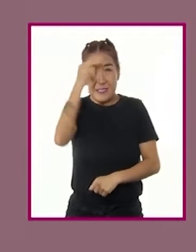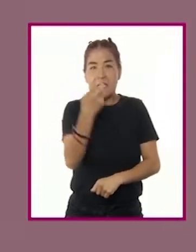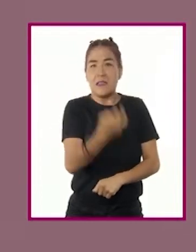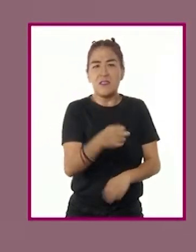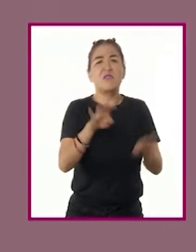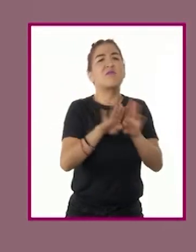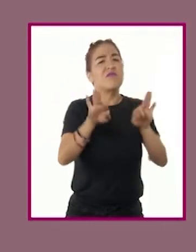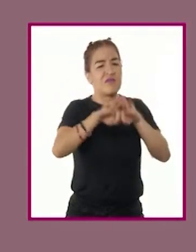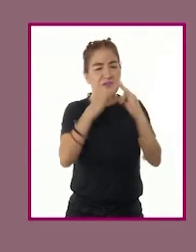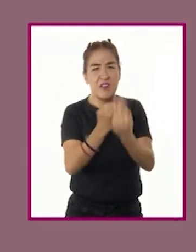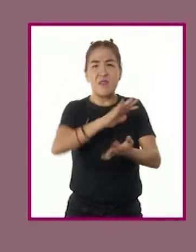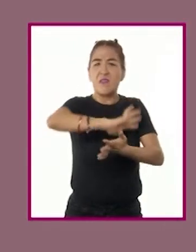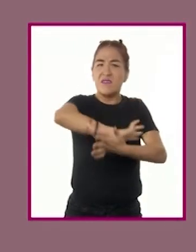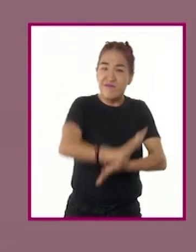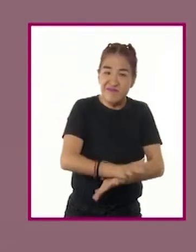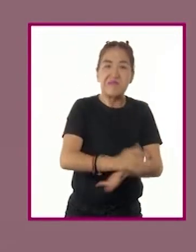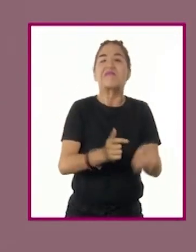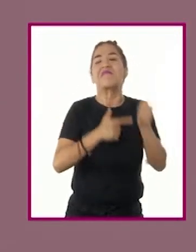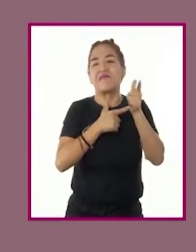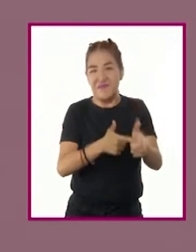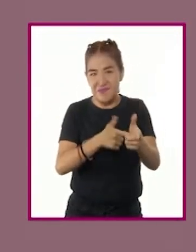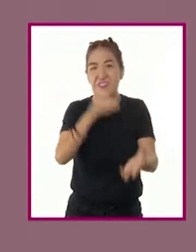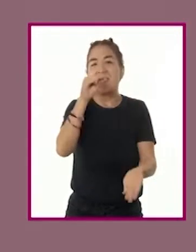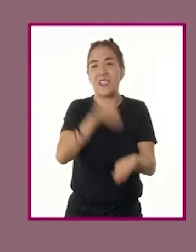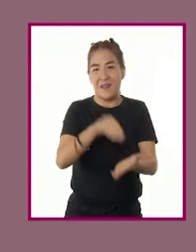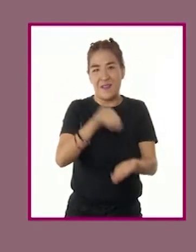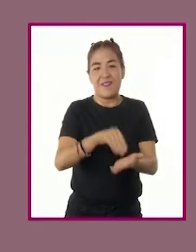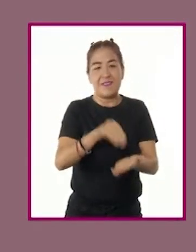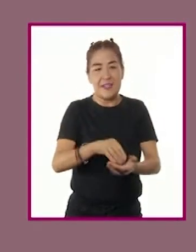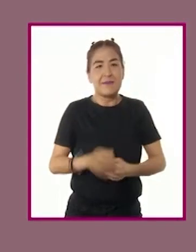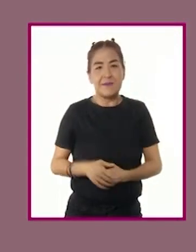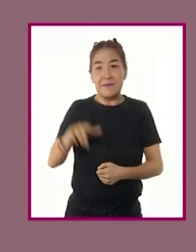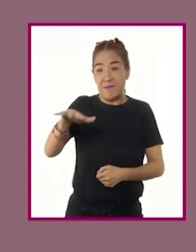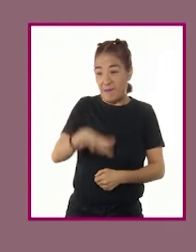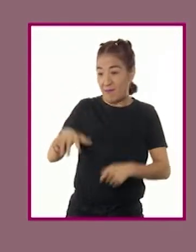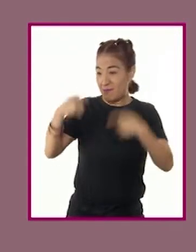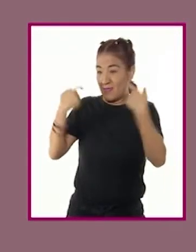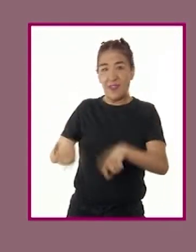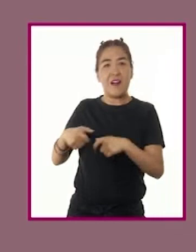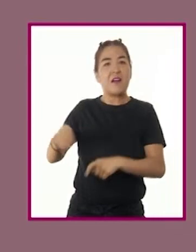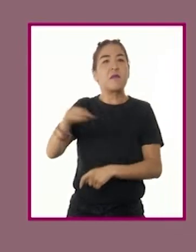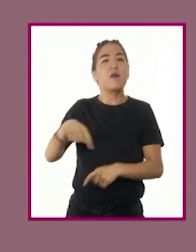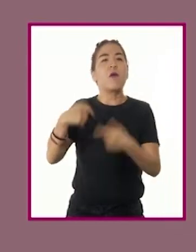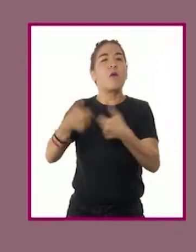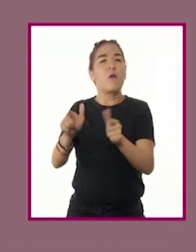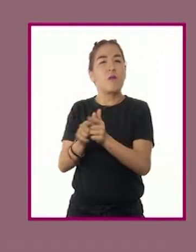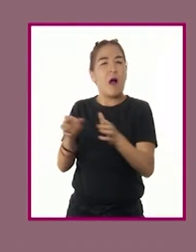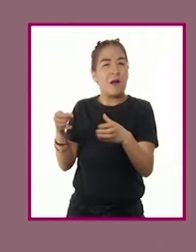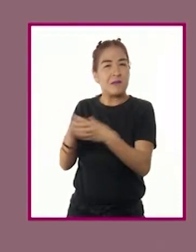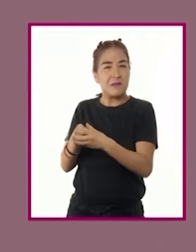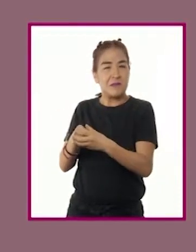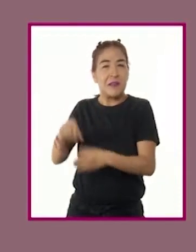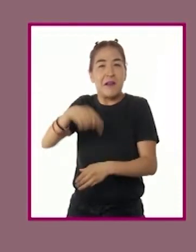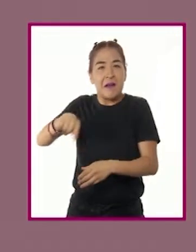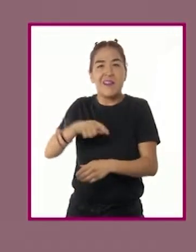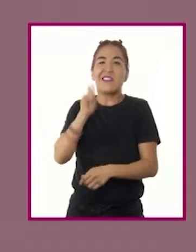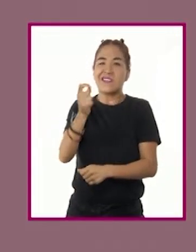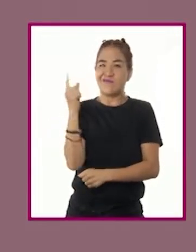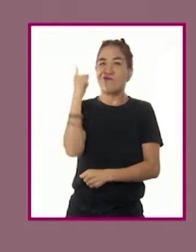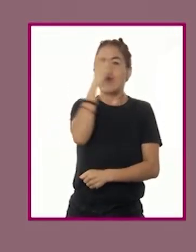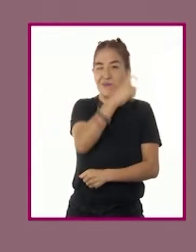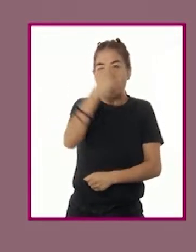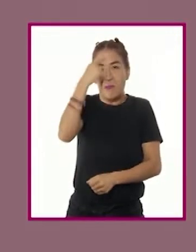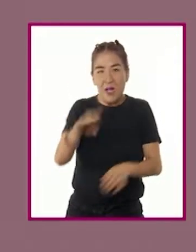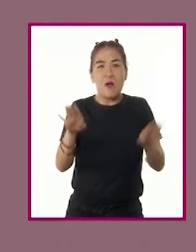de discriminación aún prevalecen. La riqueza sigue concentrada en pocas manos, y esto limita el acceso a